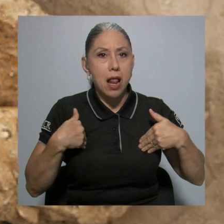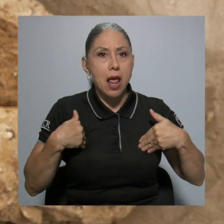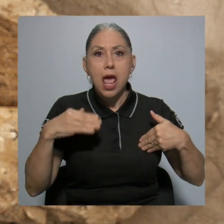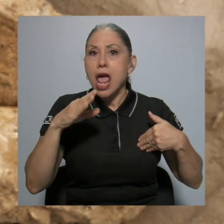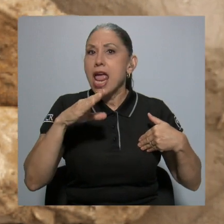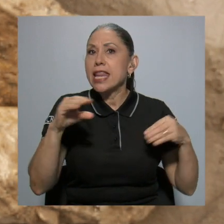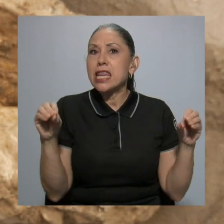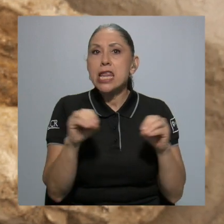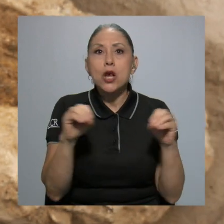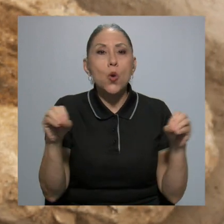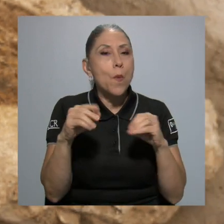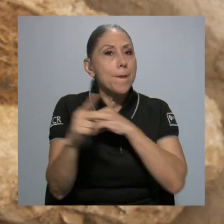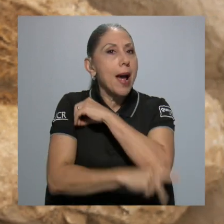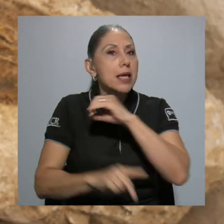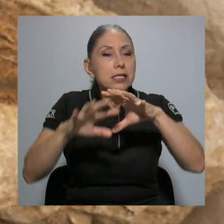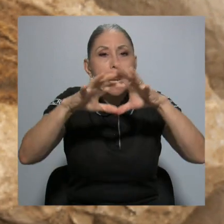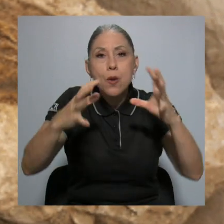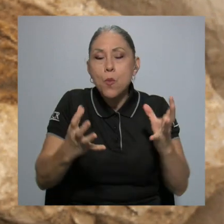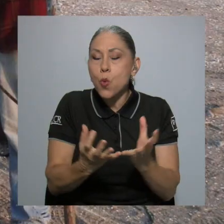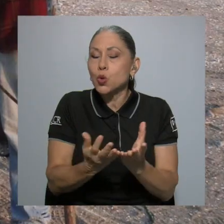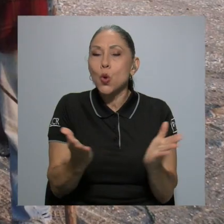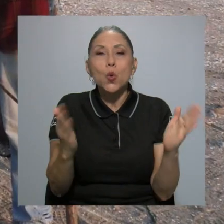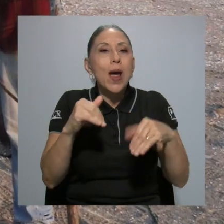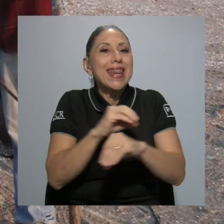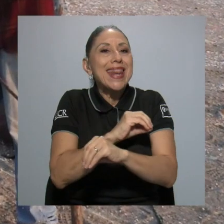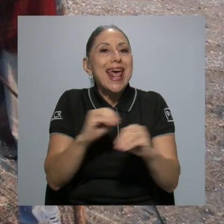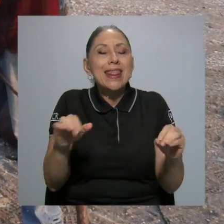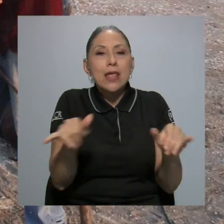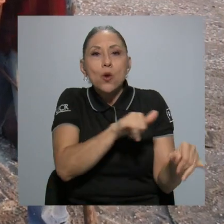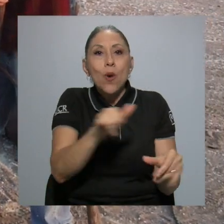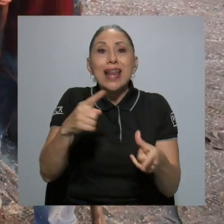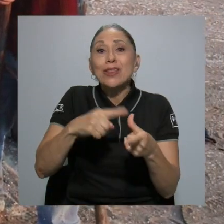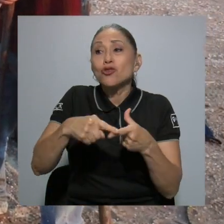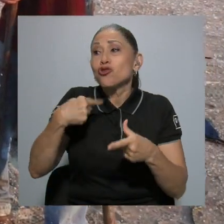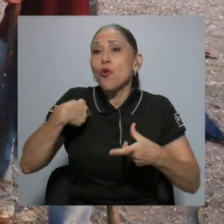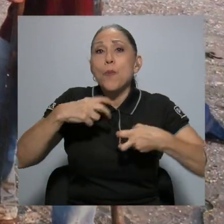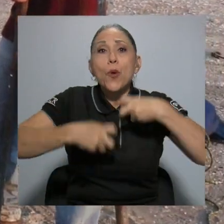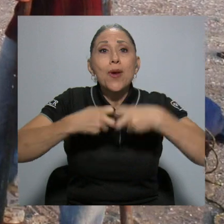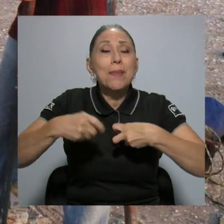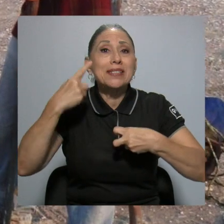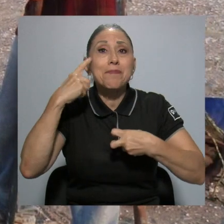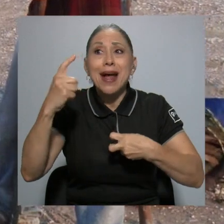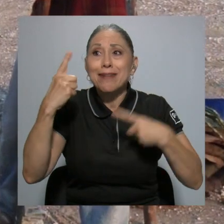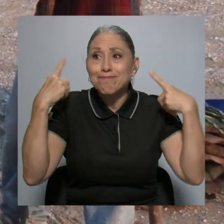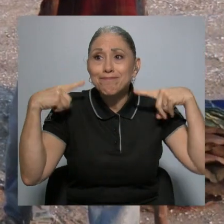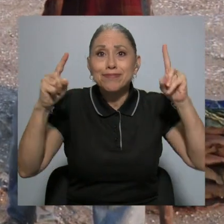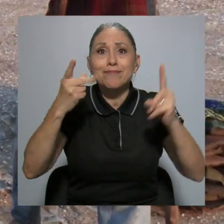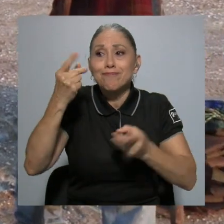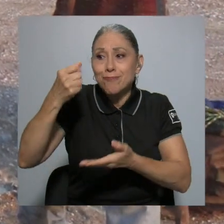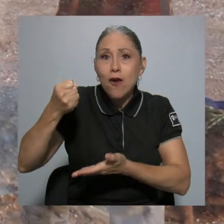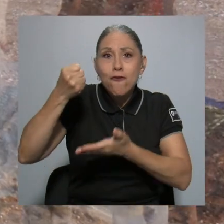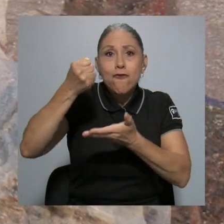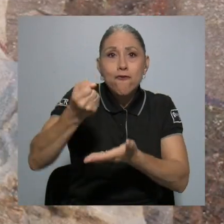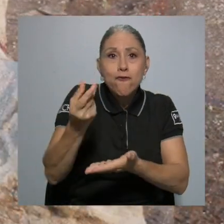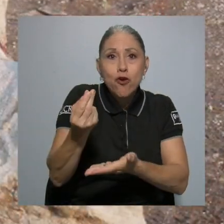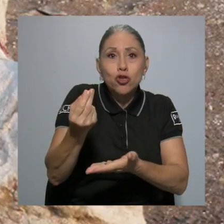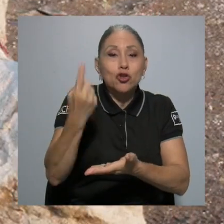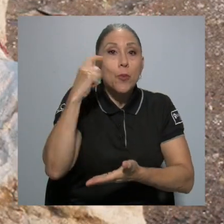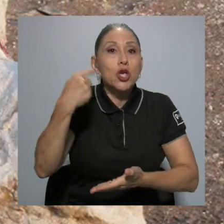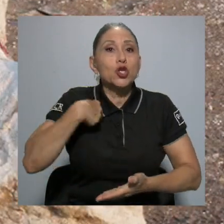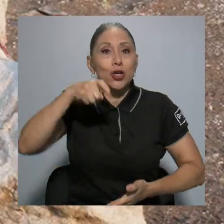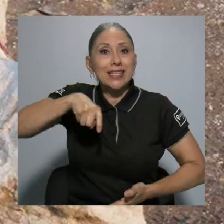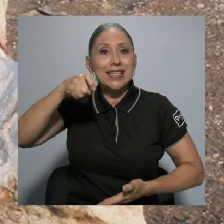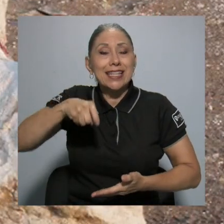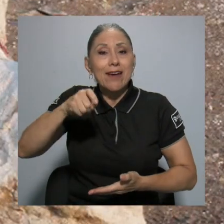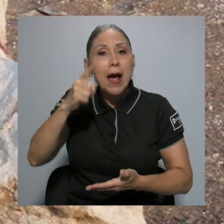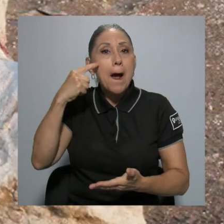mundo. Lo cual me trajo problemas para conseguir fondos, ya que tenía que tener alguna prueba de